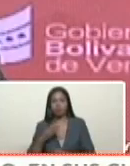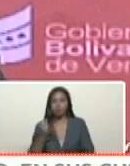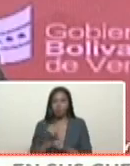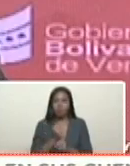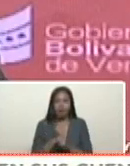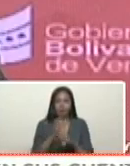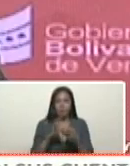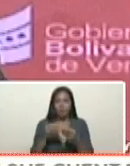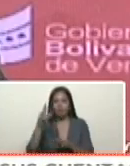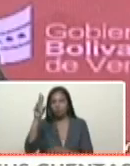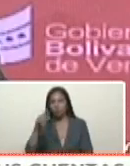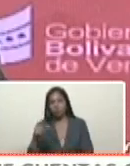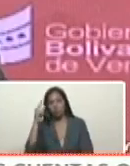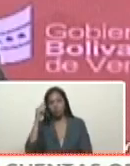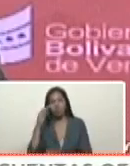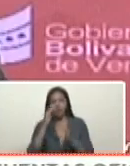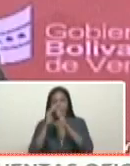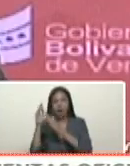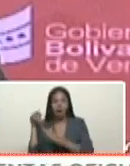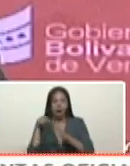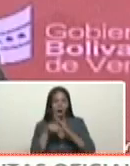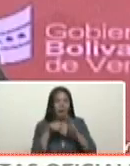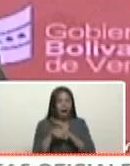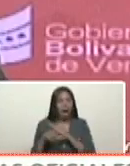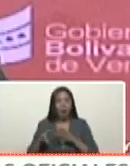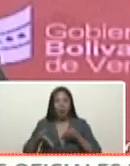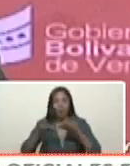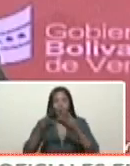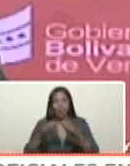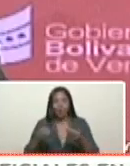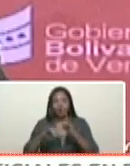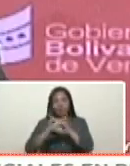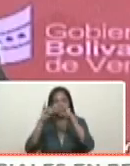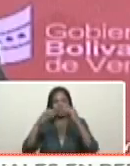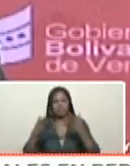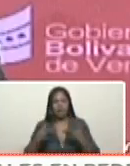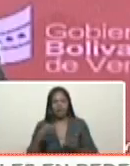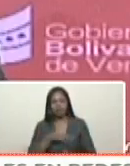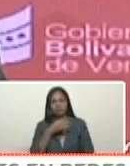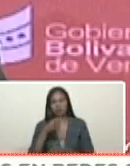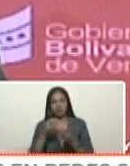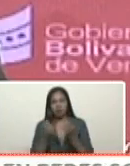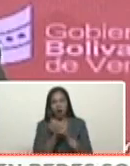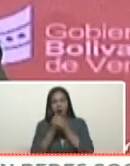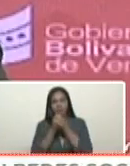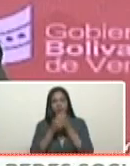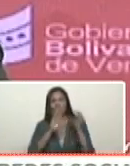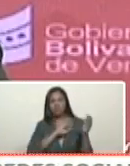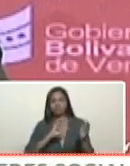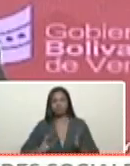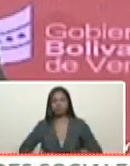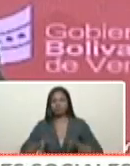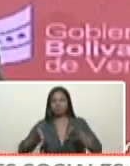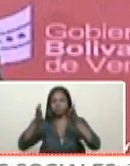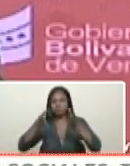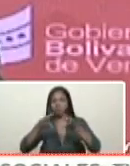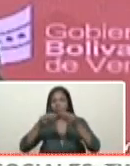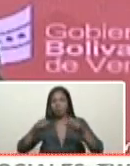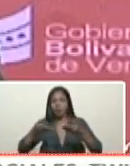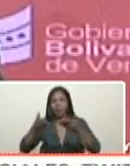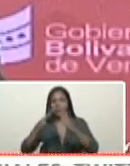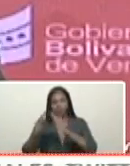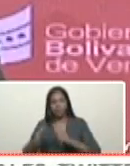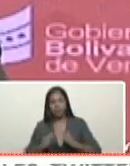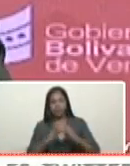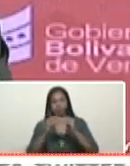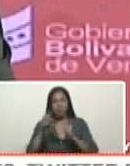trabajamos todos los días casa a casa para llevar felicidad social, amor, solidaridad cristiana al hogar venezolano,